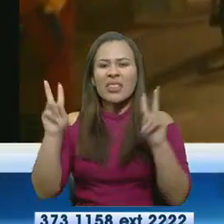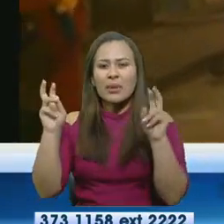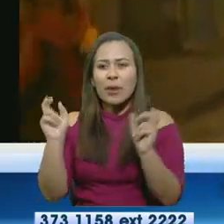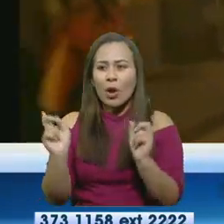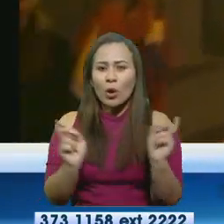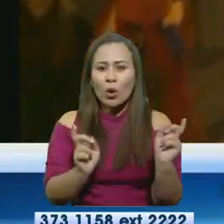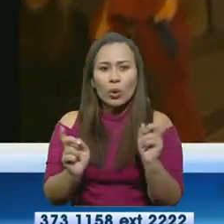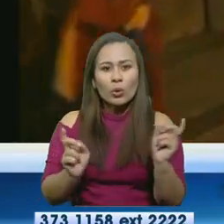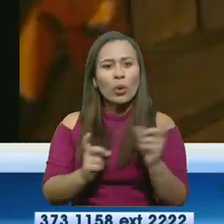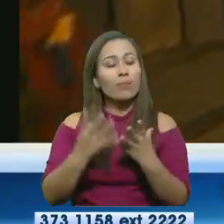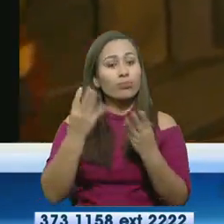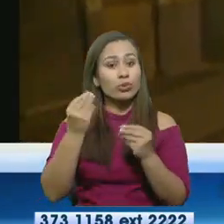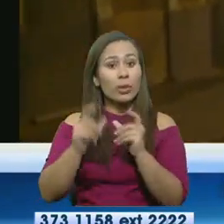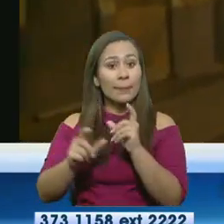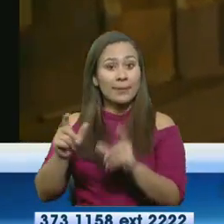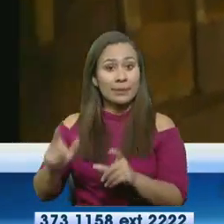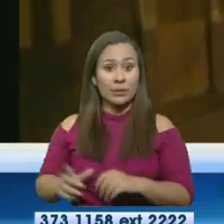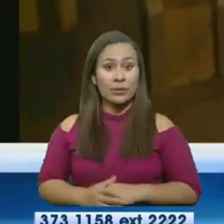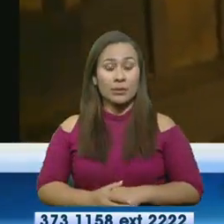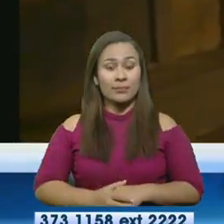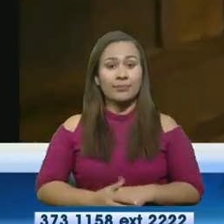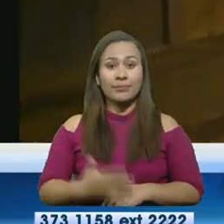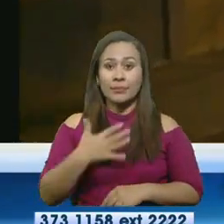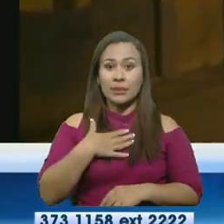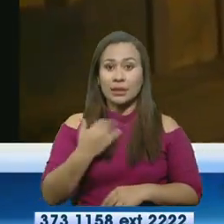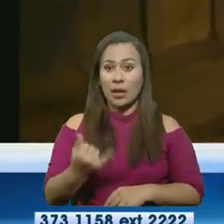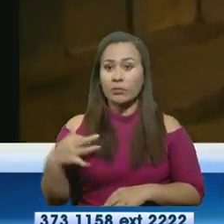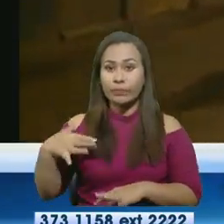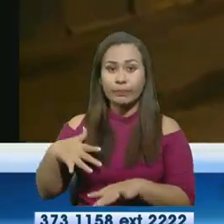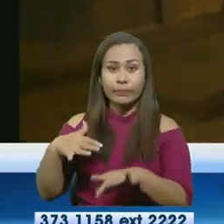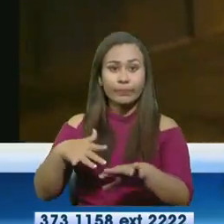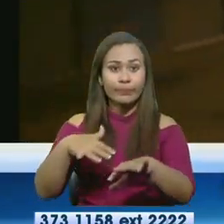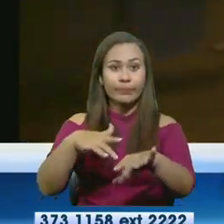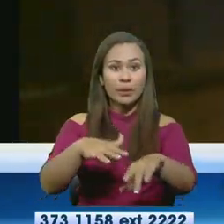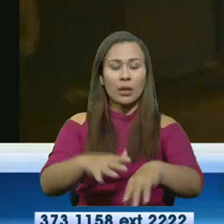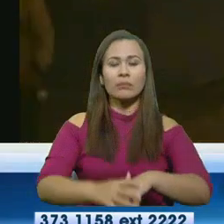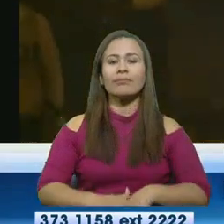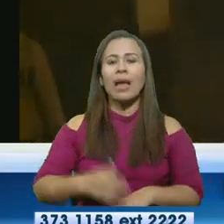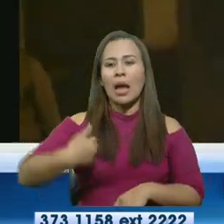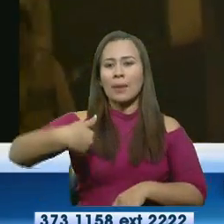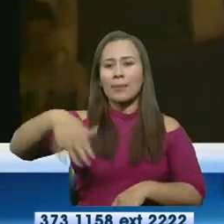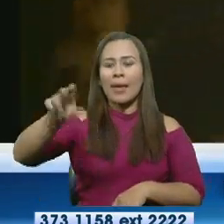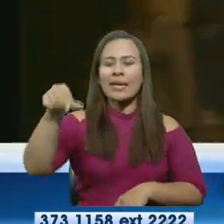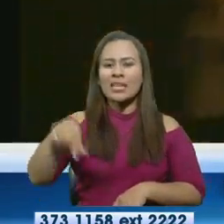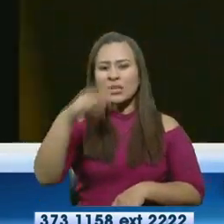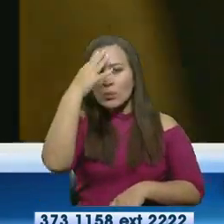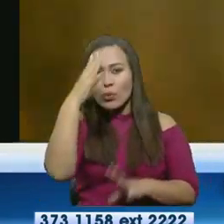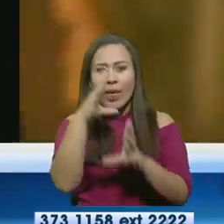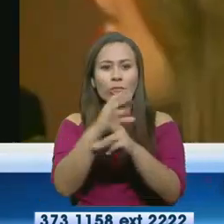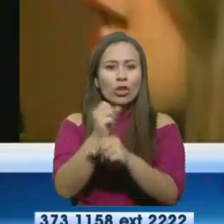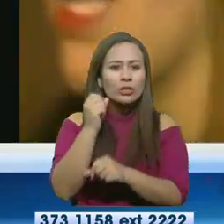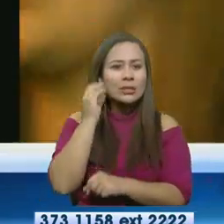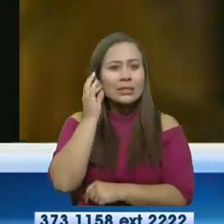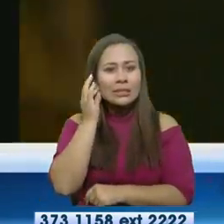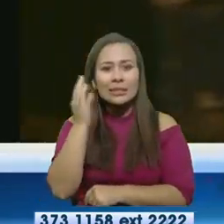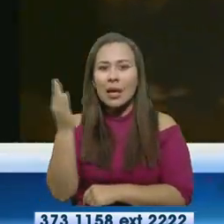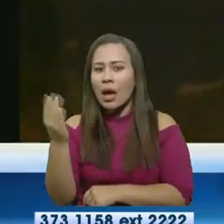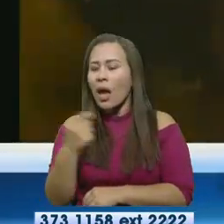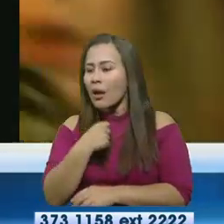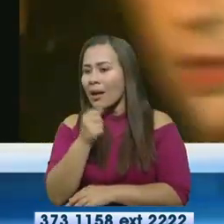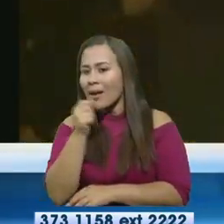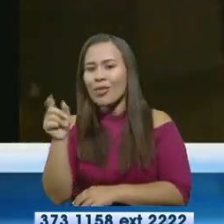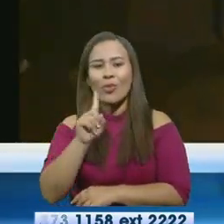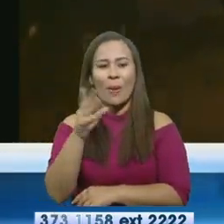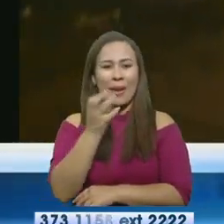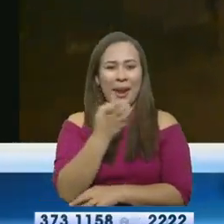control, miles de personas están saliendo ya y partiendo al Quinche. Señora, buenas noches, venga, no se vaya. La gente no quiere hablar,